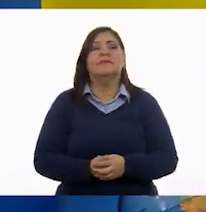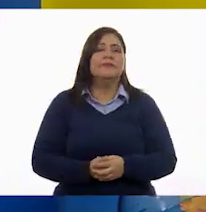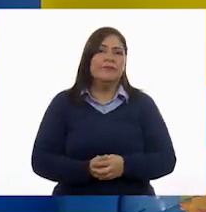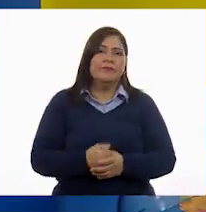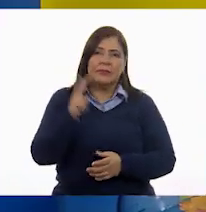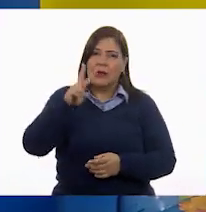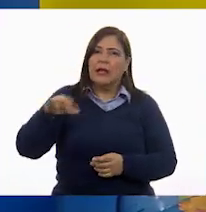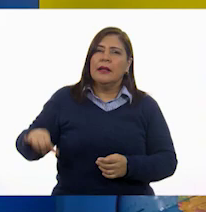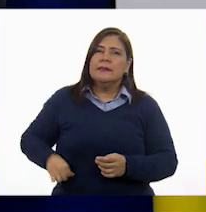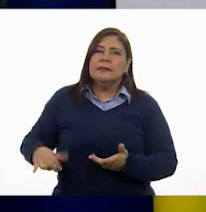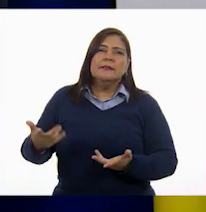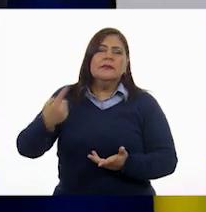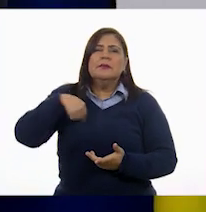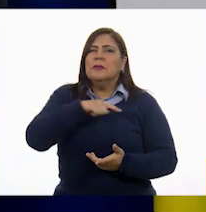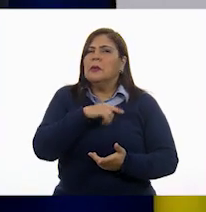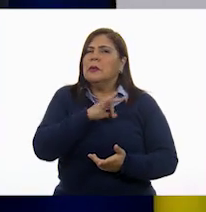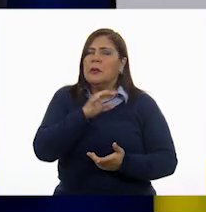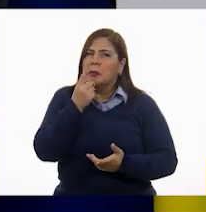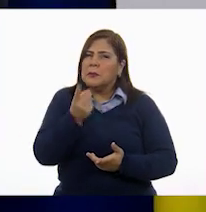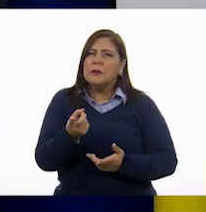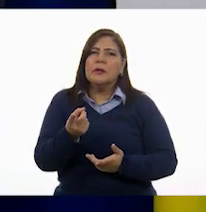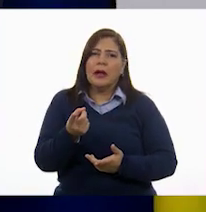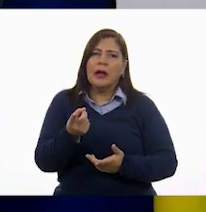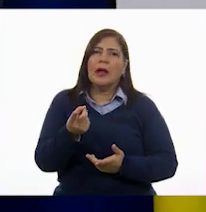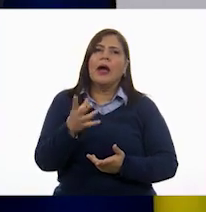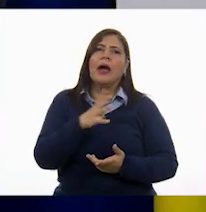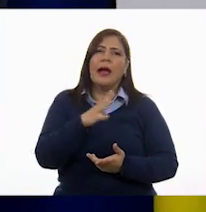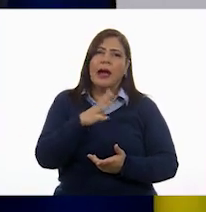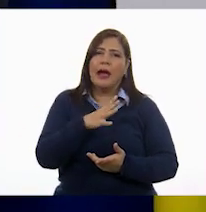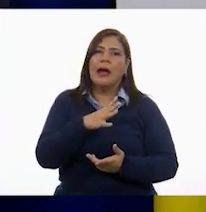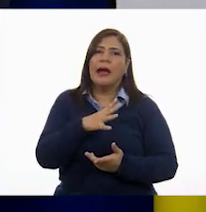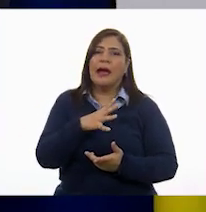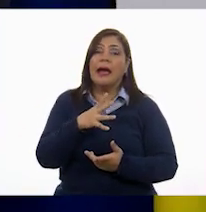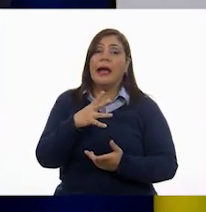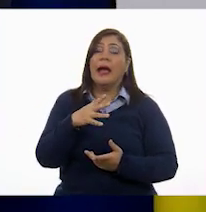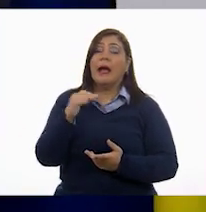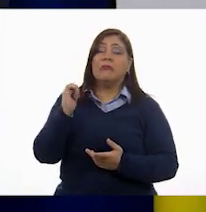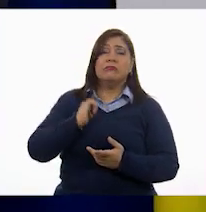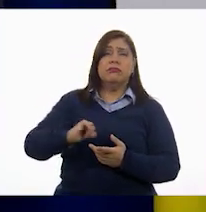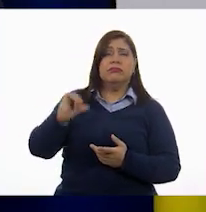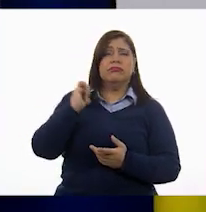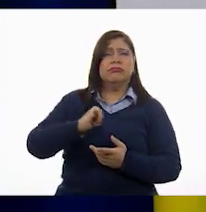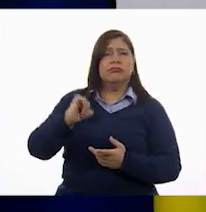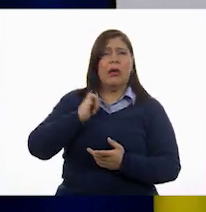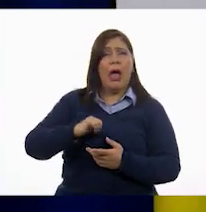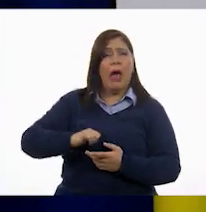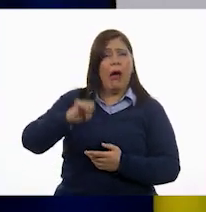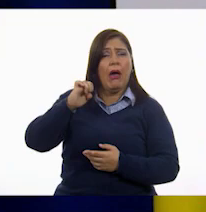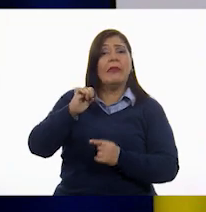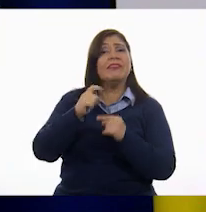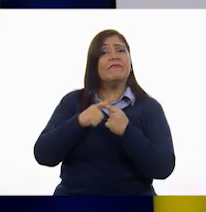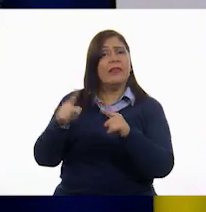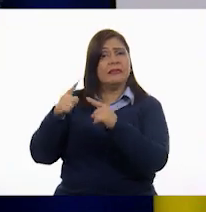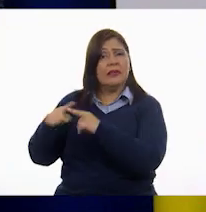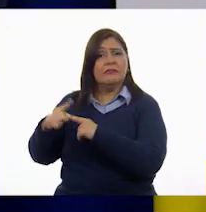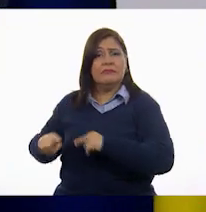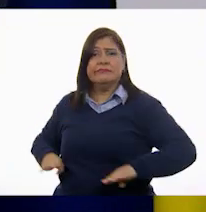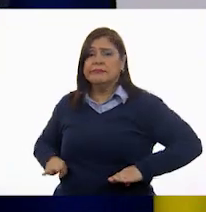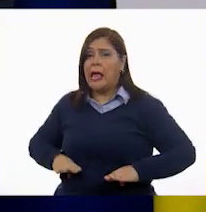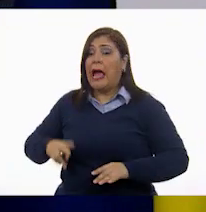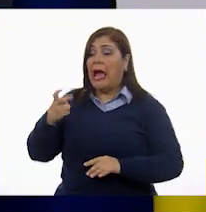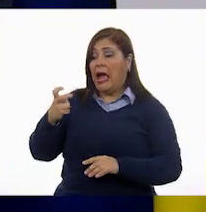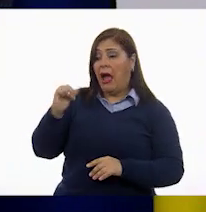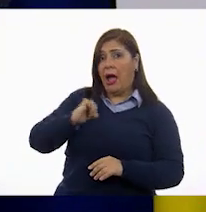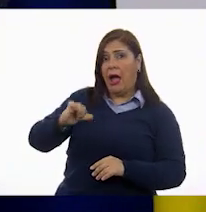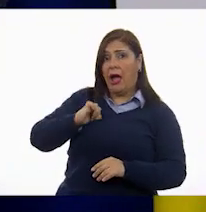hablar que tienen diferente tipo de edad y de acuerdo a esa edad